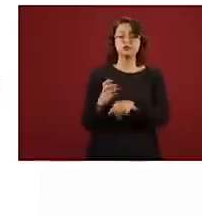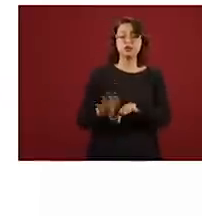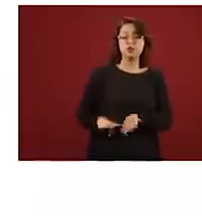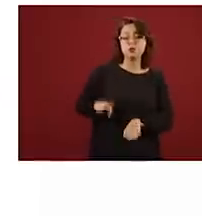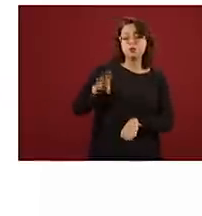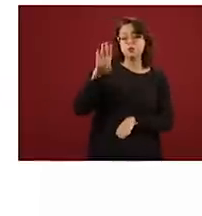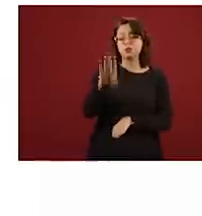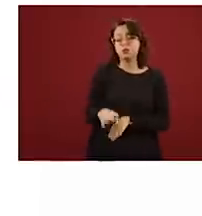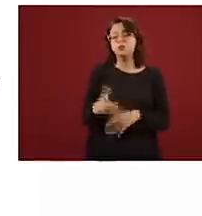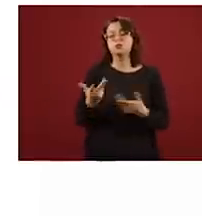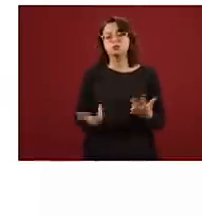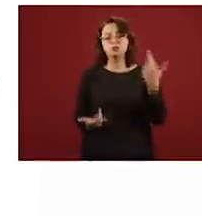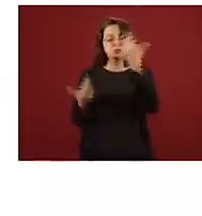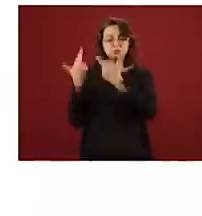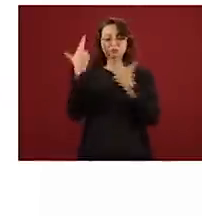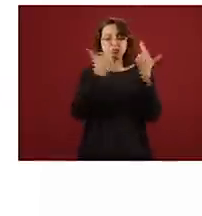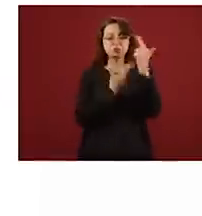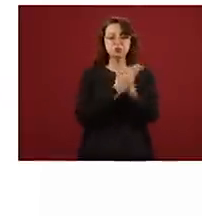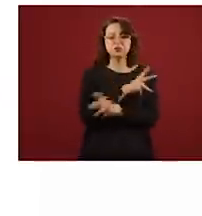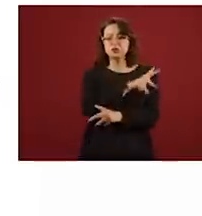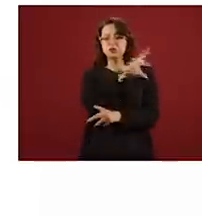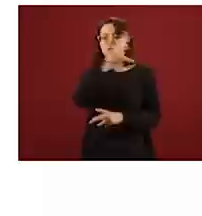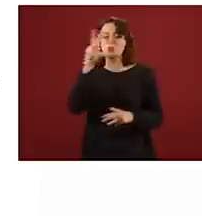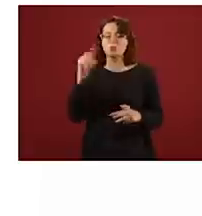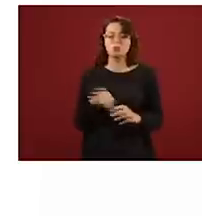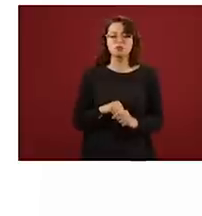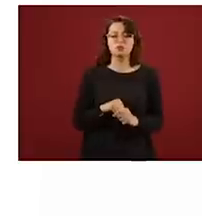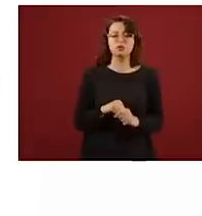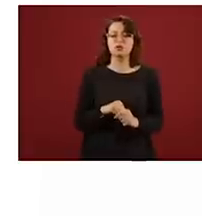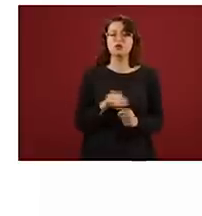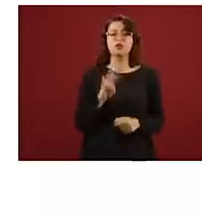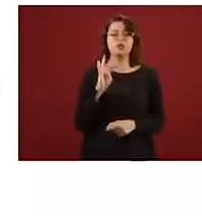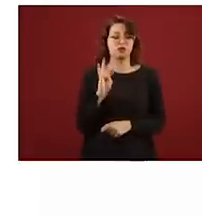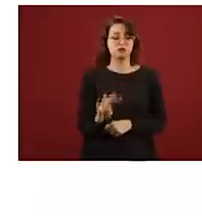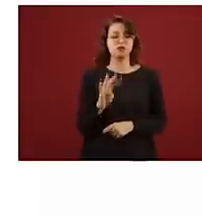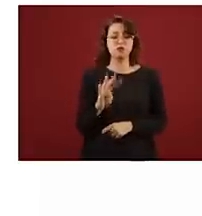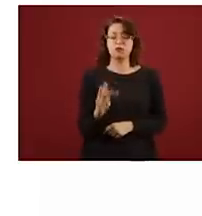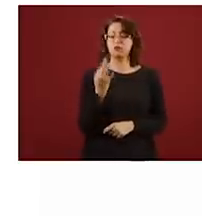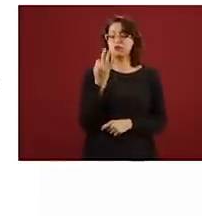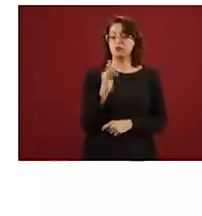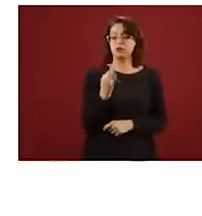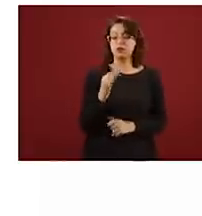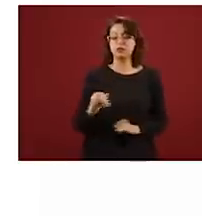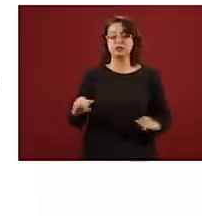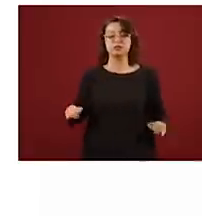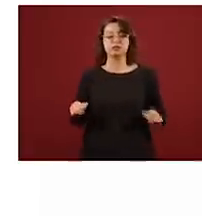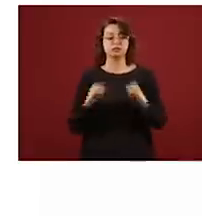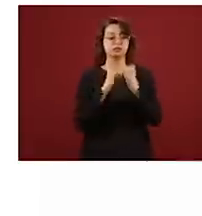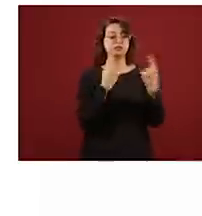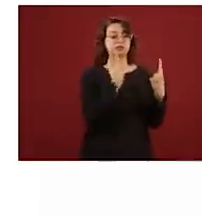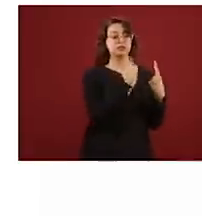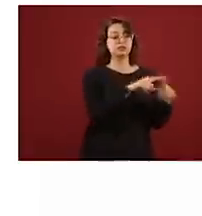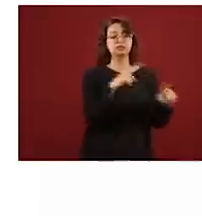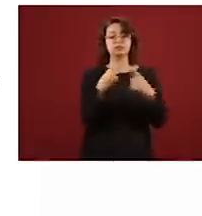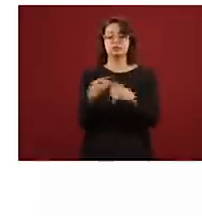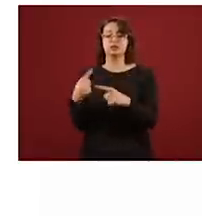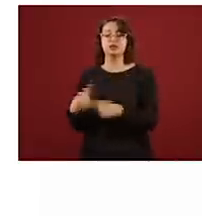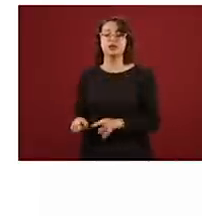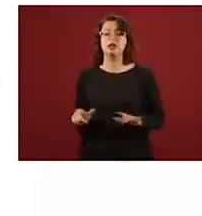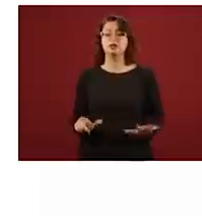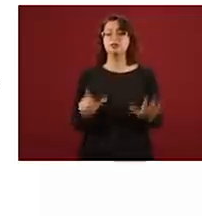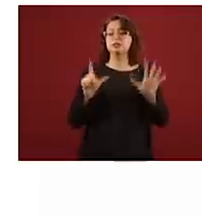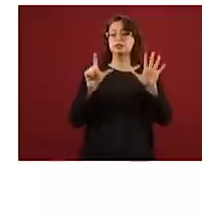estas posturas de interés. En esta fecha, las 7 dependencias involucradas habrán de